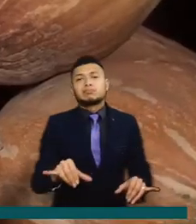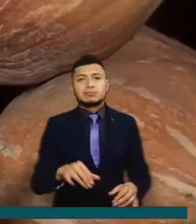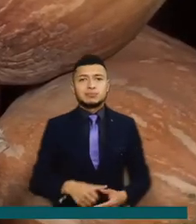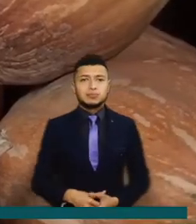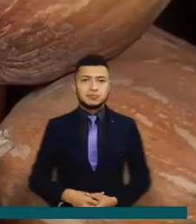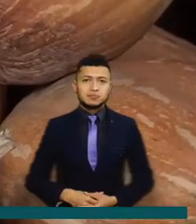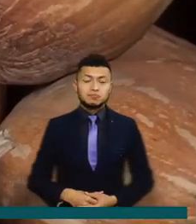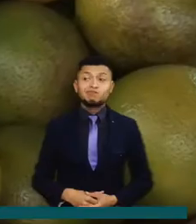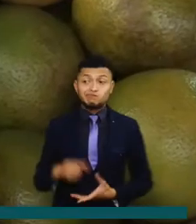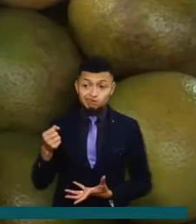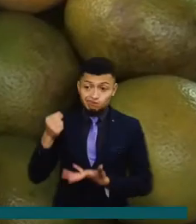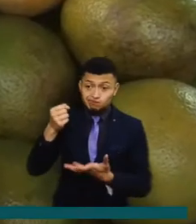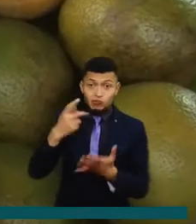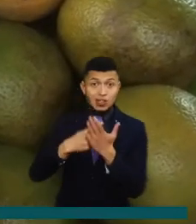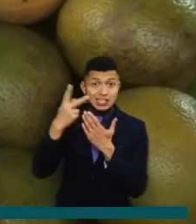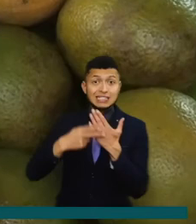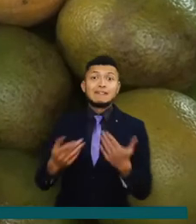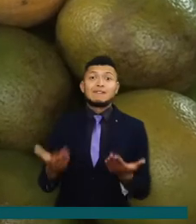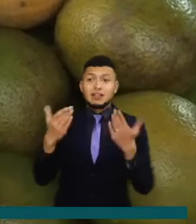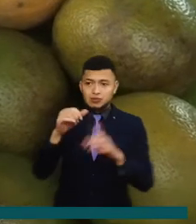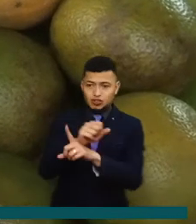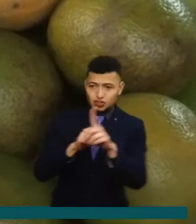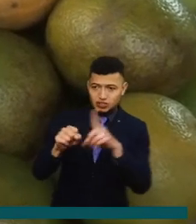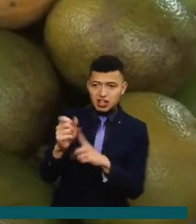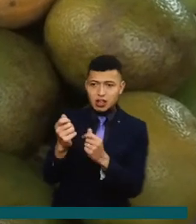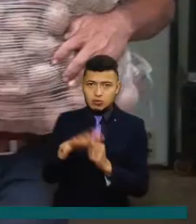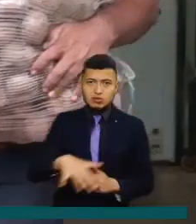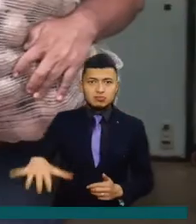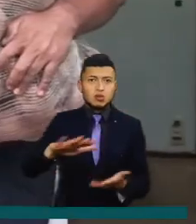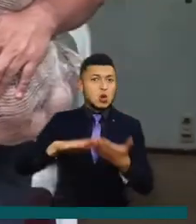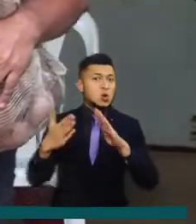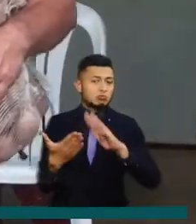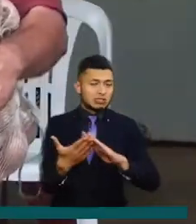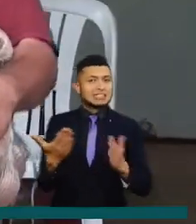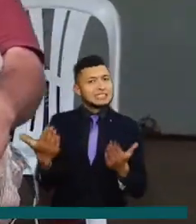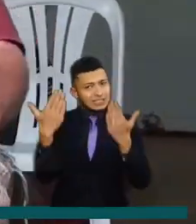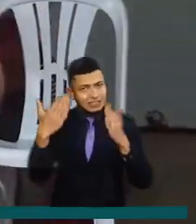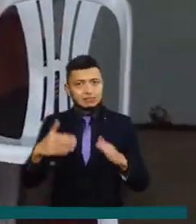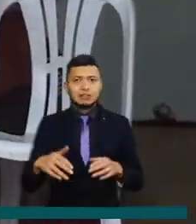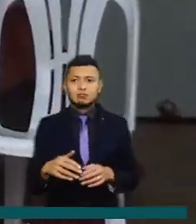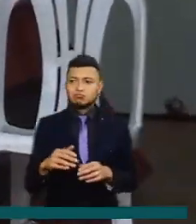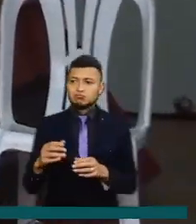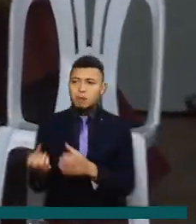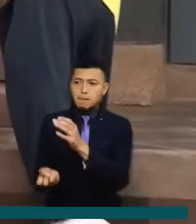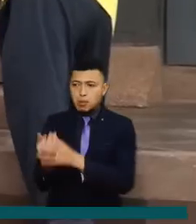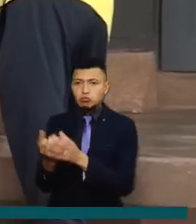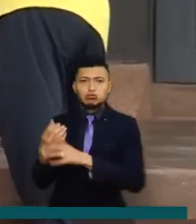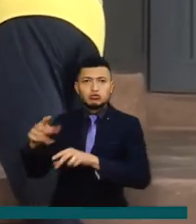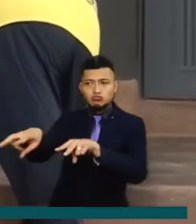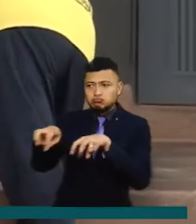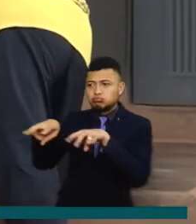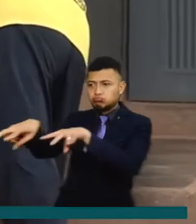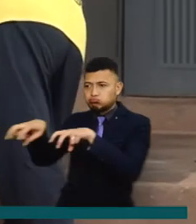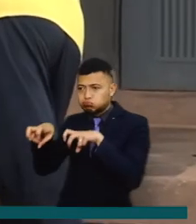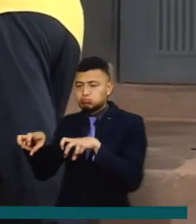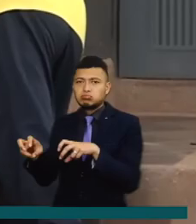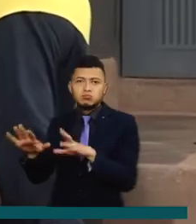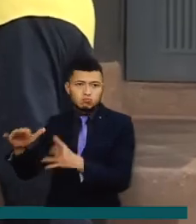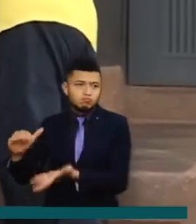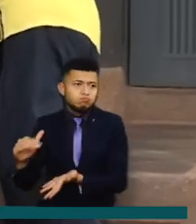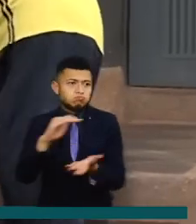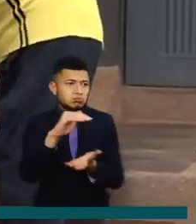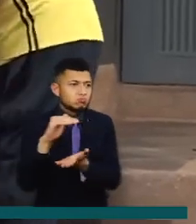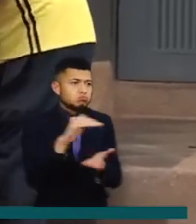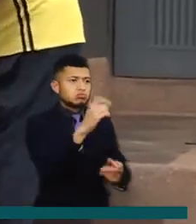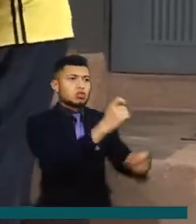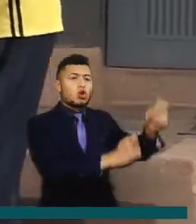proyecto habrá beneficios económicos y sociales para las comunidades, facilitando el tránsito de los productos agrícolas desde el sitio de producción